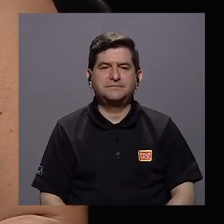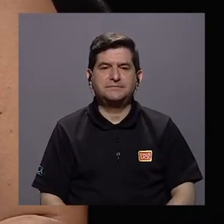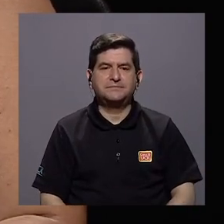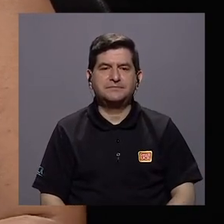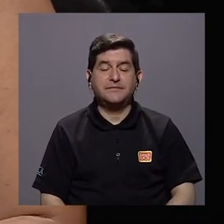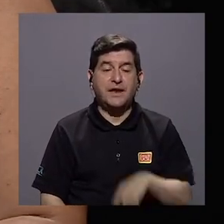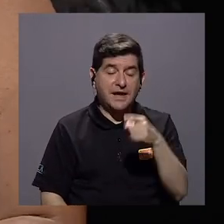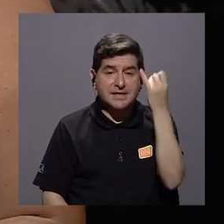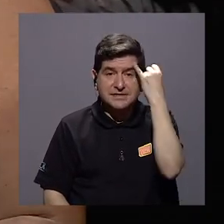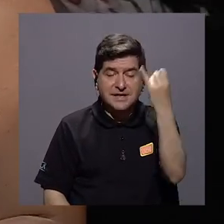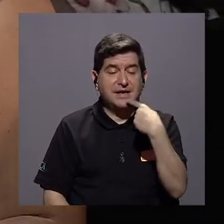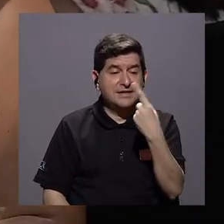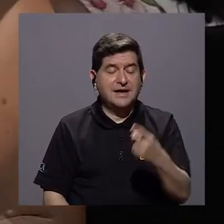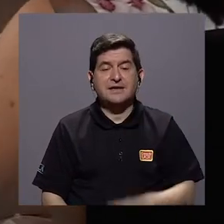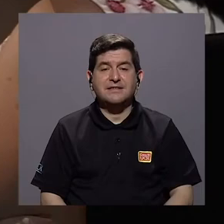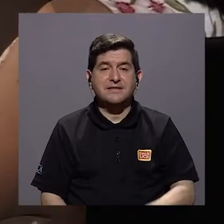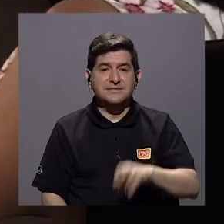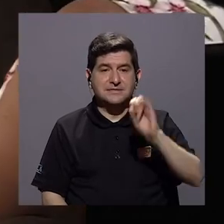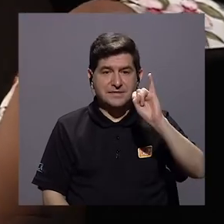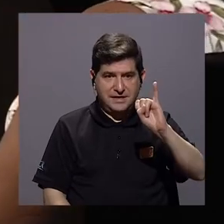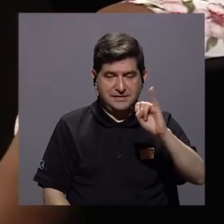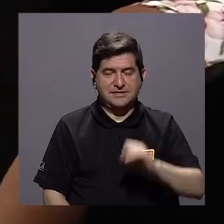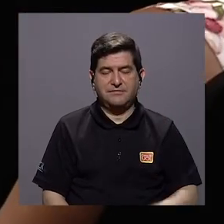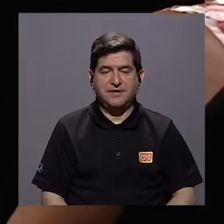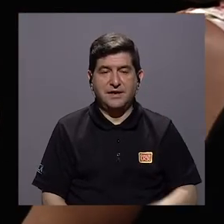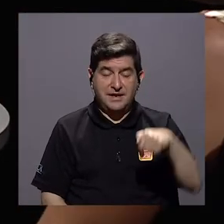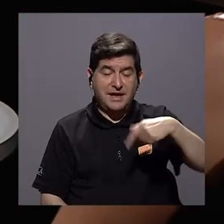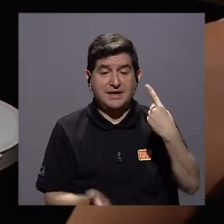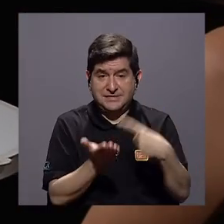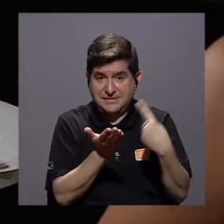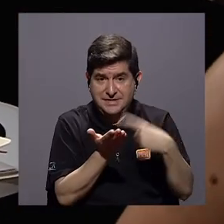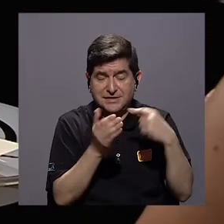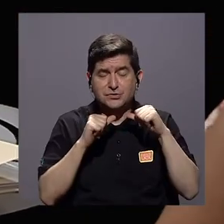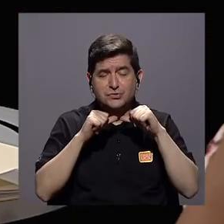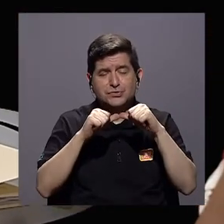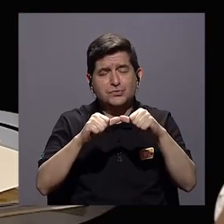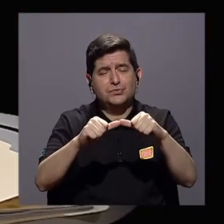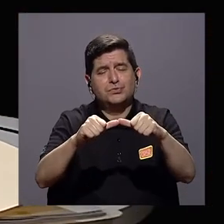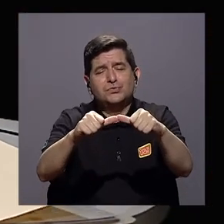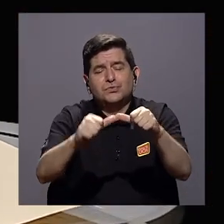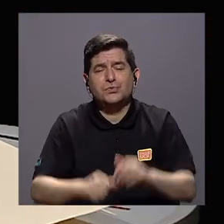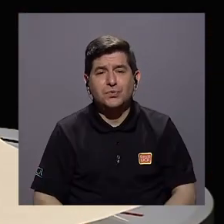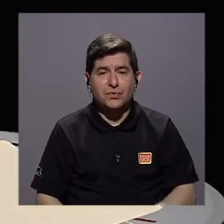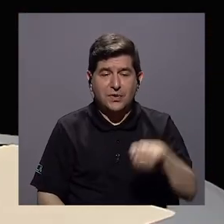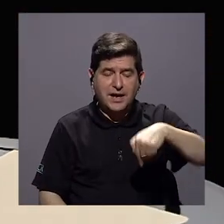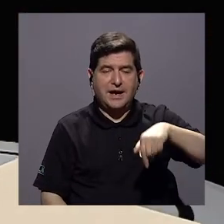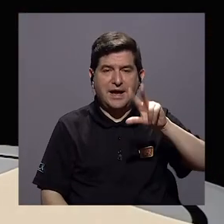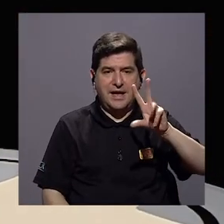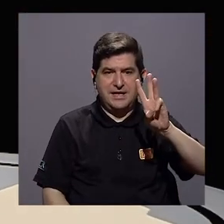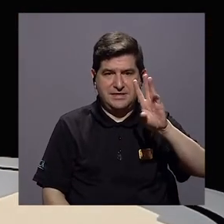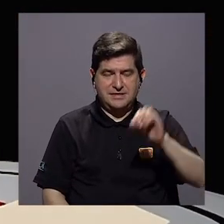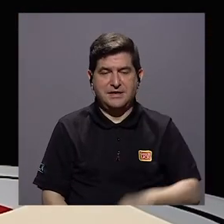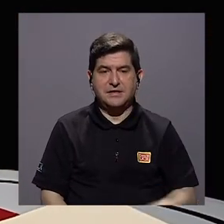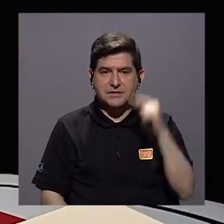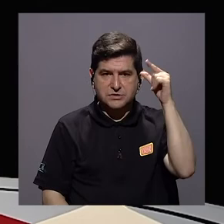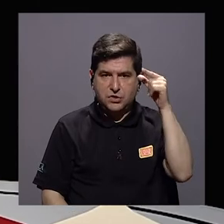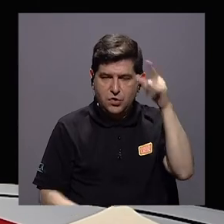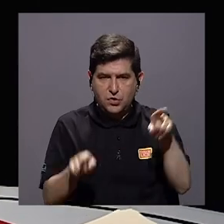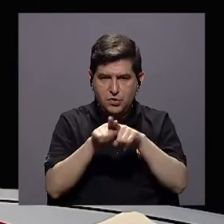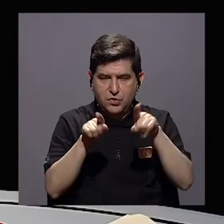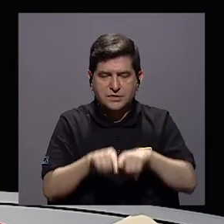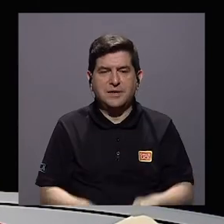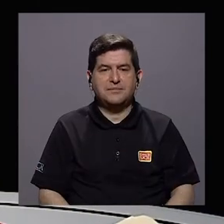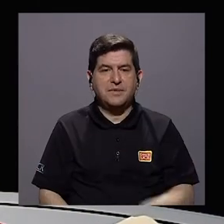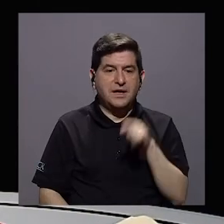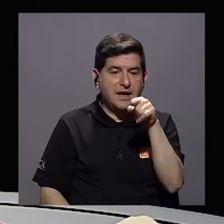Esa es la argumentación de doña Isabel. Ustedes saben que esta es una discusión que va a seguir muchísimo en la mesa de 360, pero por supuesto también